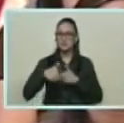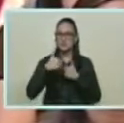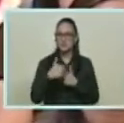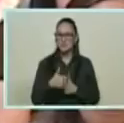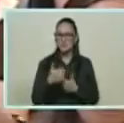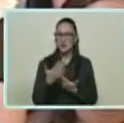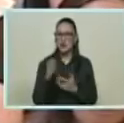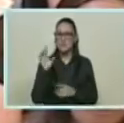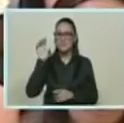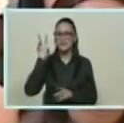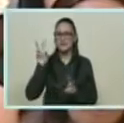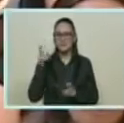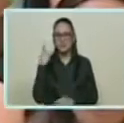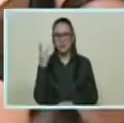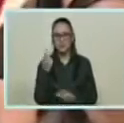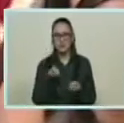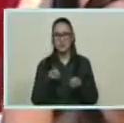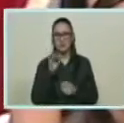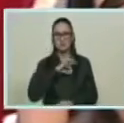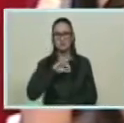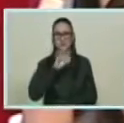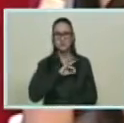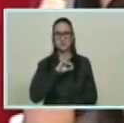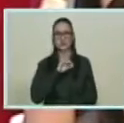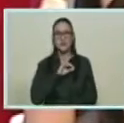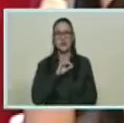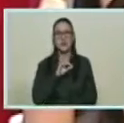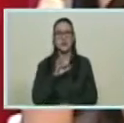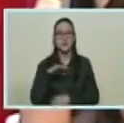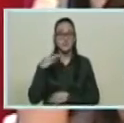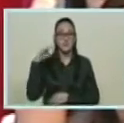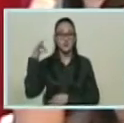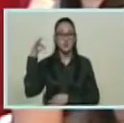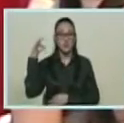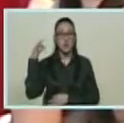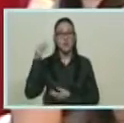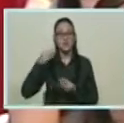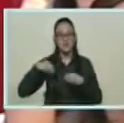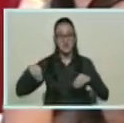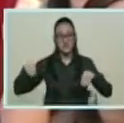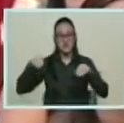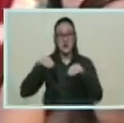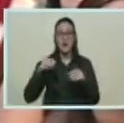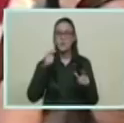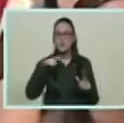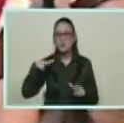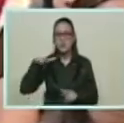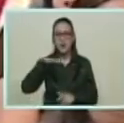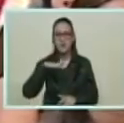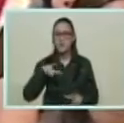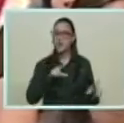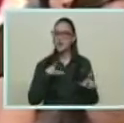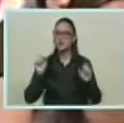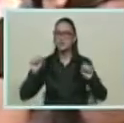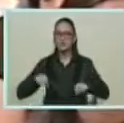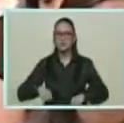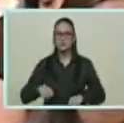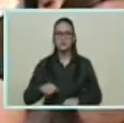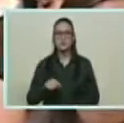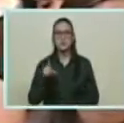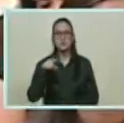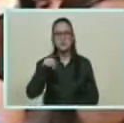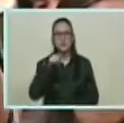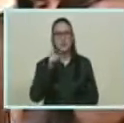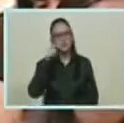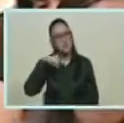patria en materia política, económica, social, espiritual y territorial. Nuestro pueblo está listo. Y así como usted lo ha dicho, usted está listo,